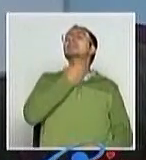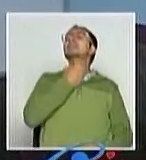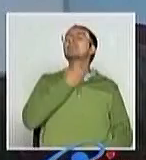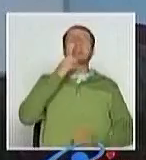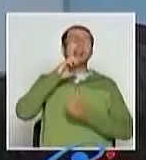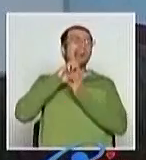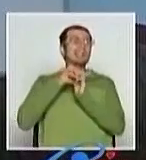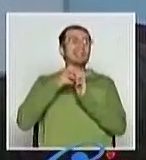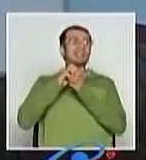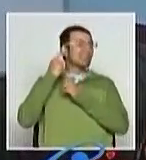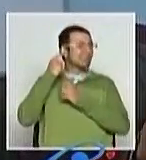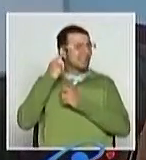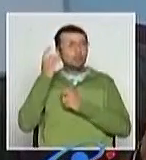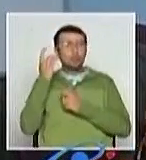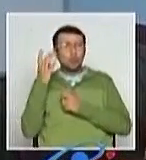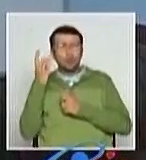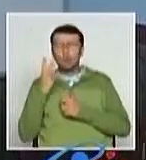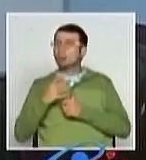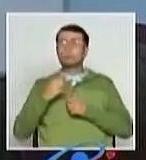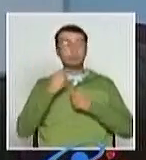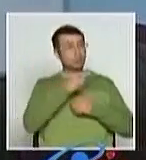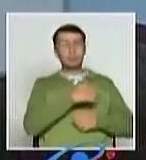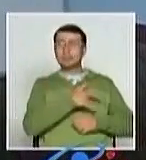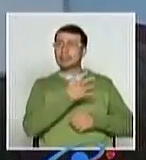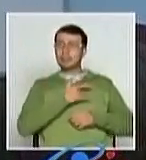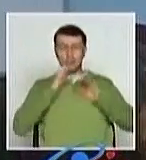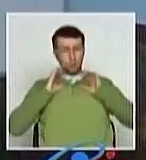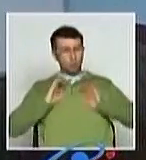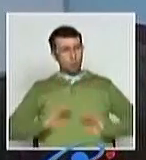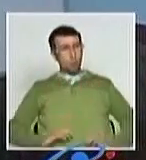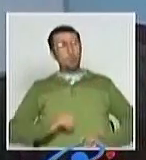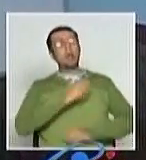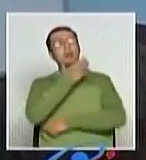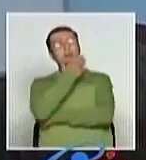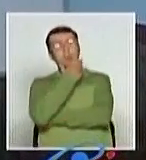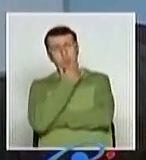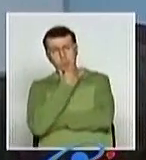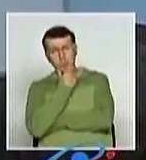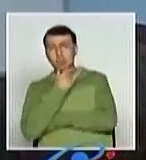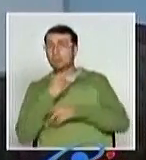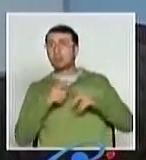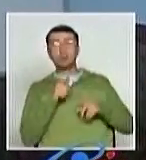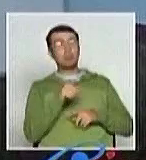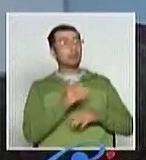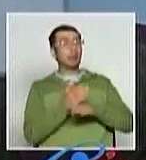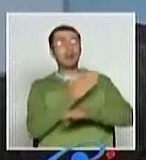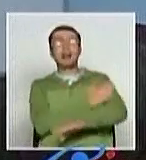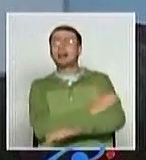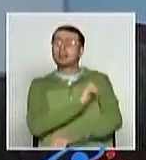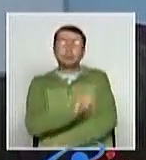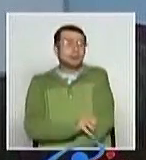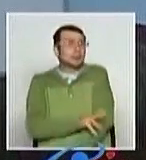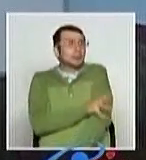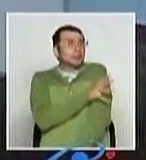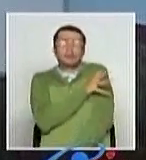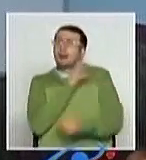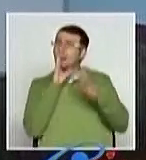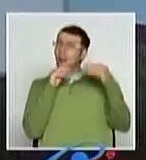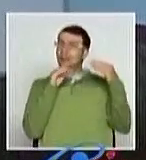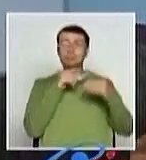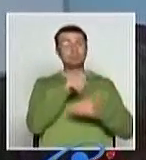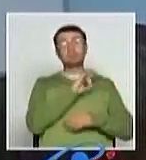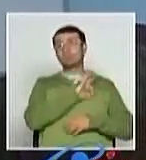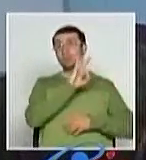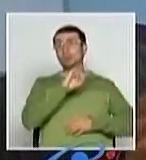dolor en el odido y todo el malestar que sentía Físicamente pero nunca la habían explorado emocionalmente entonces